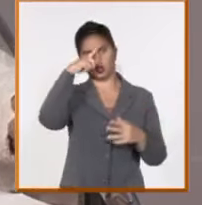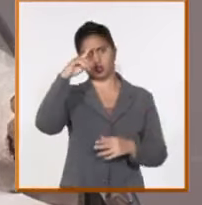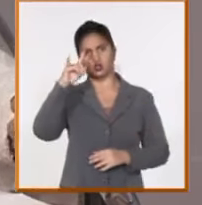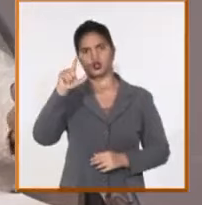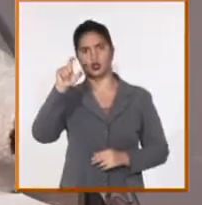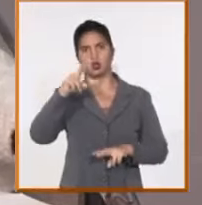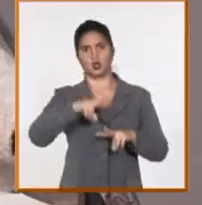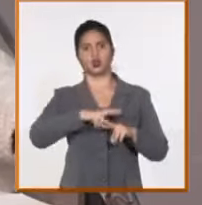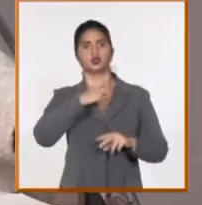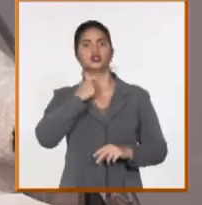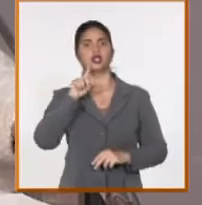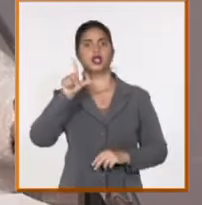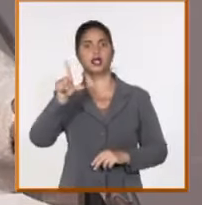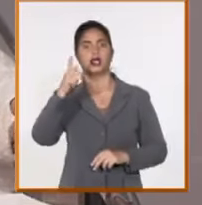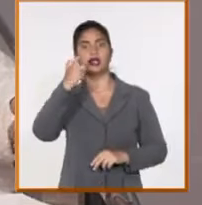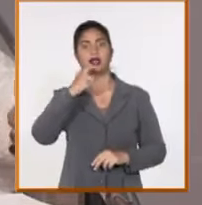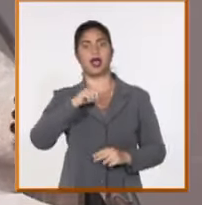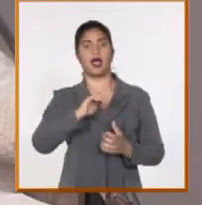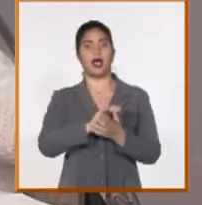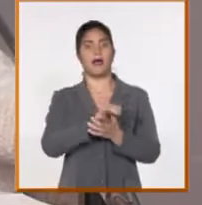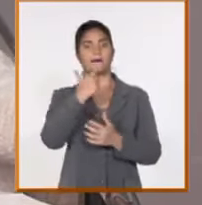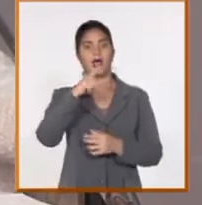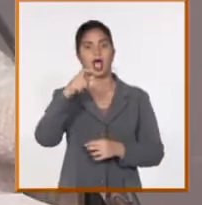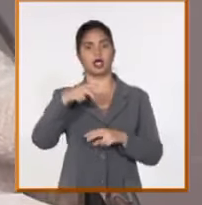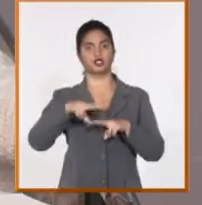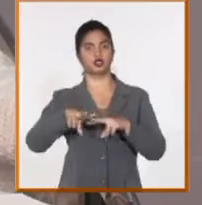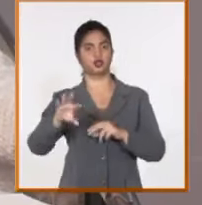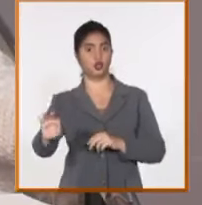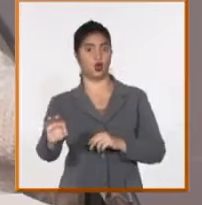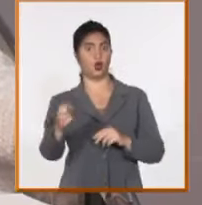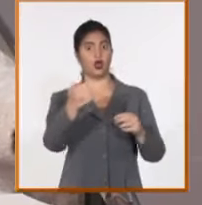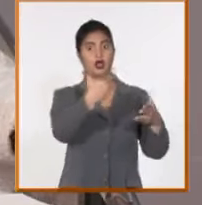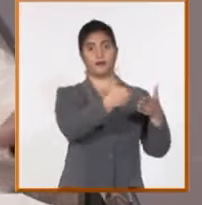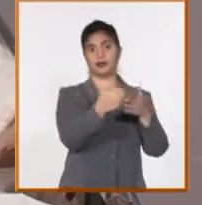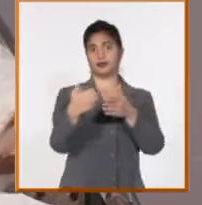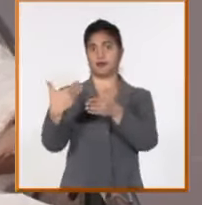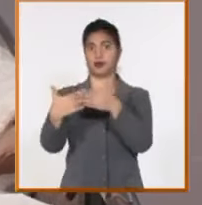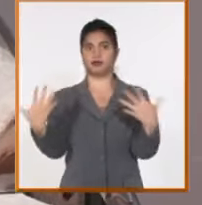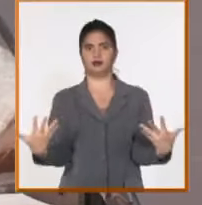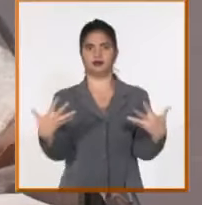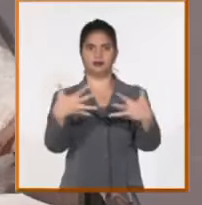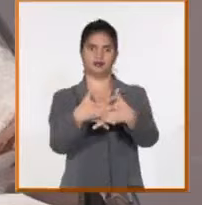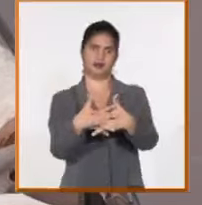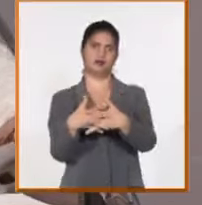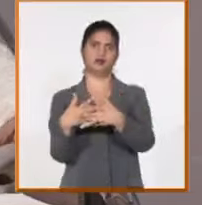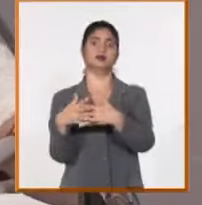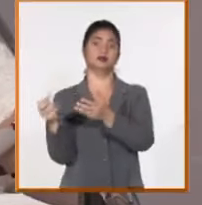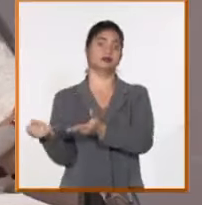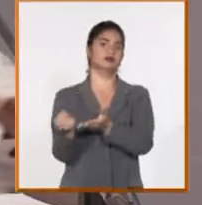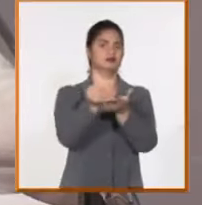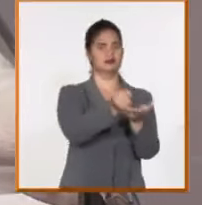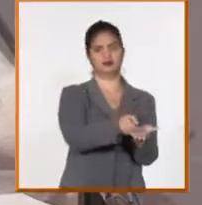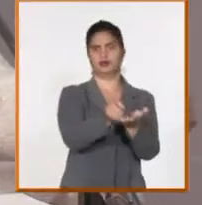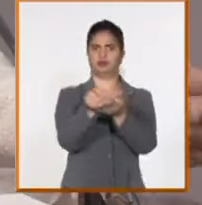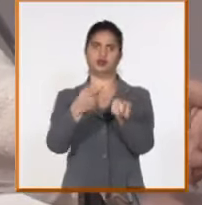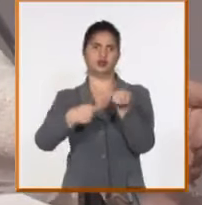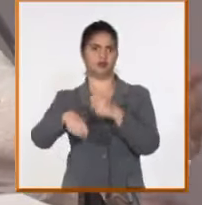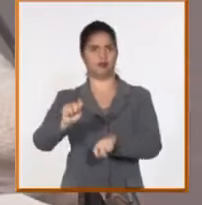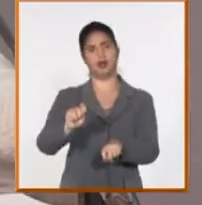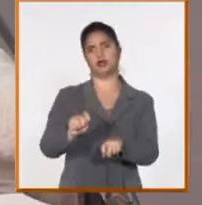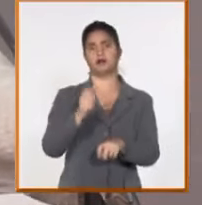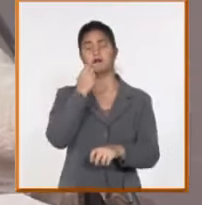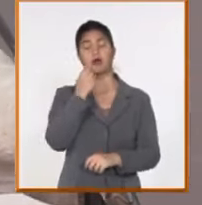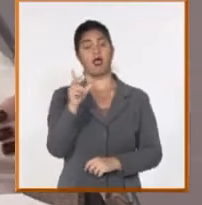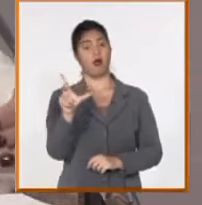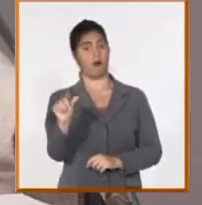tanto los las materias primas de los productos químicos como los amenitis hoteleros Y esa es una manera que estamos trabajando en todas las